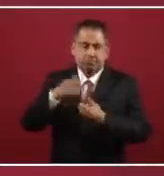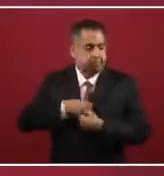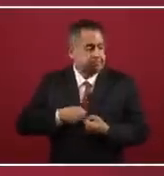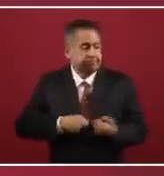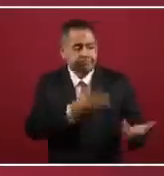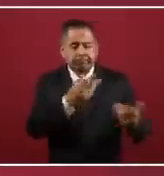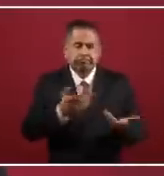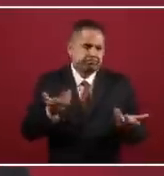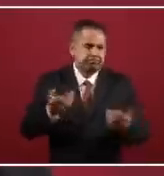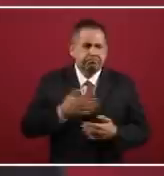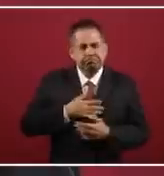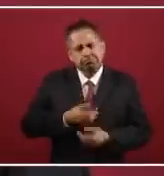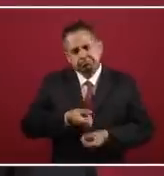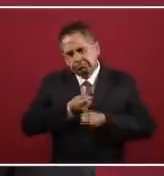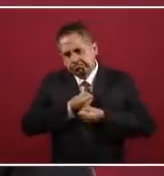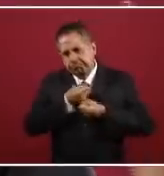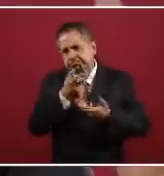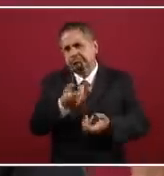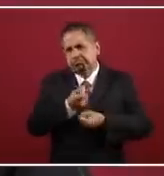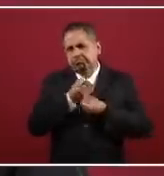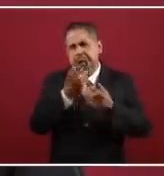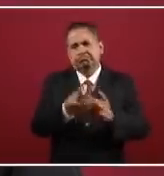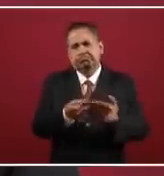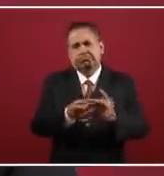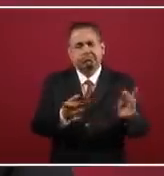pienso. Entonces, qué bueno, ¿no?